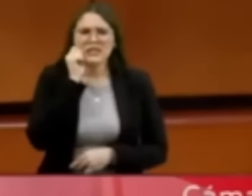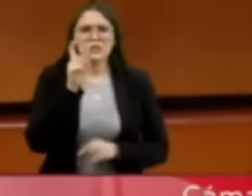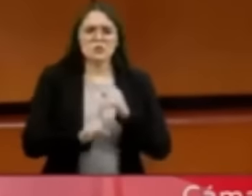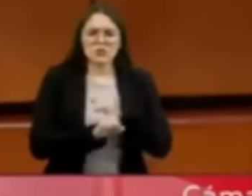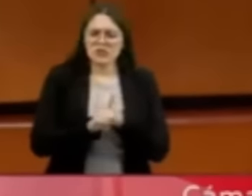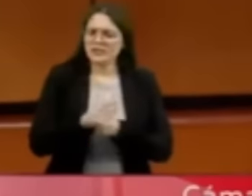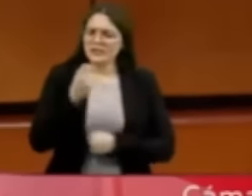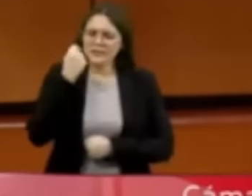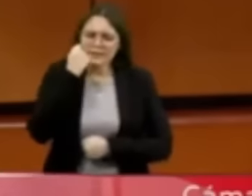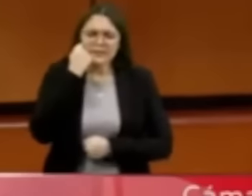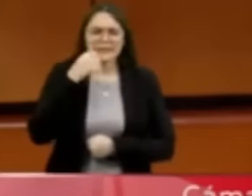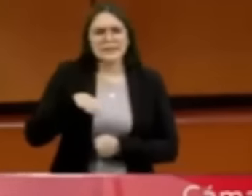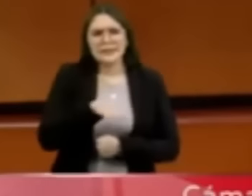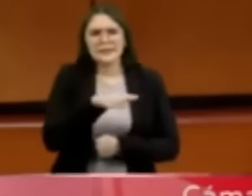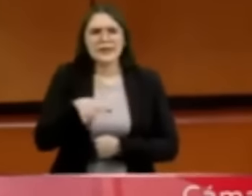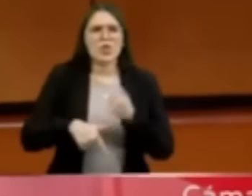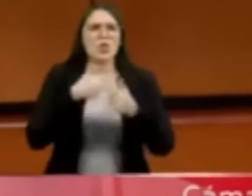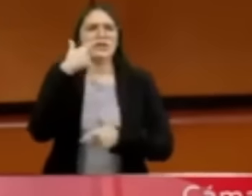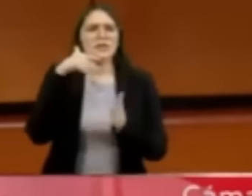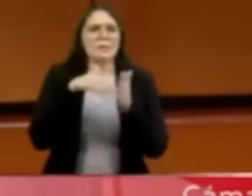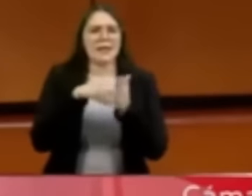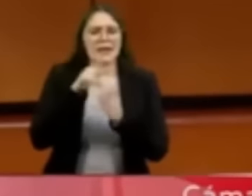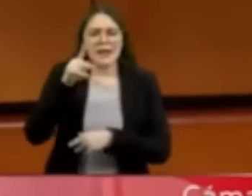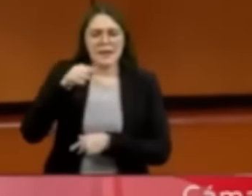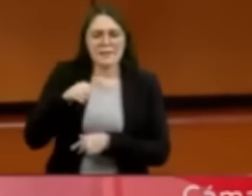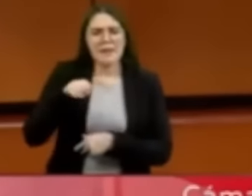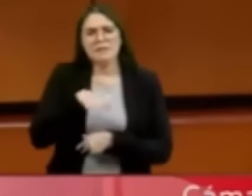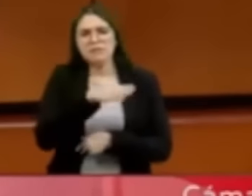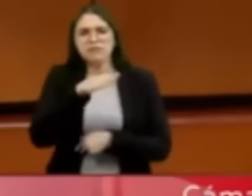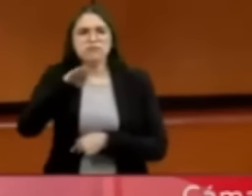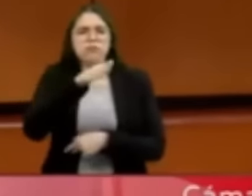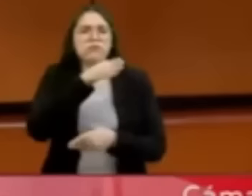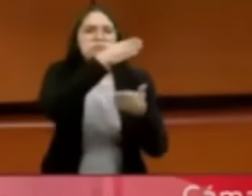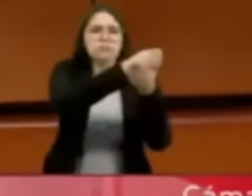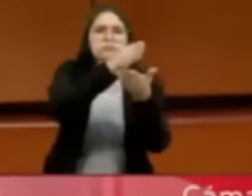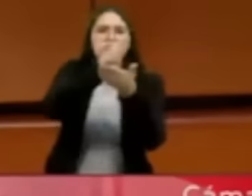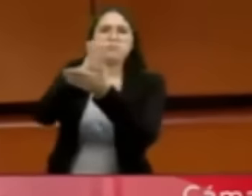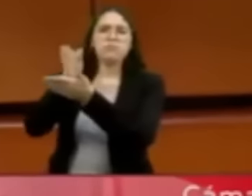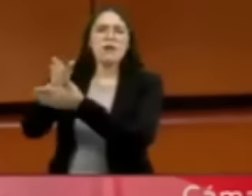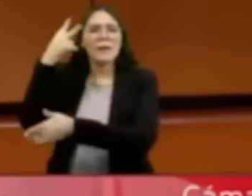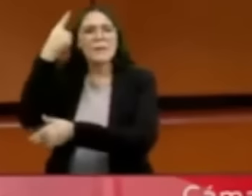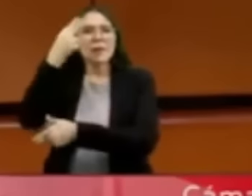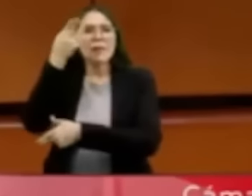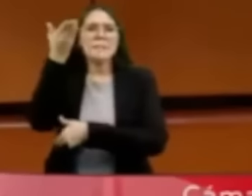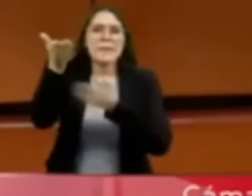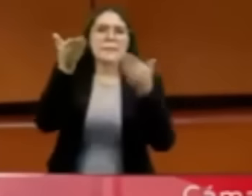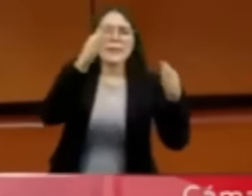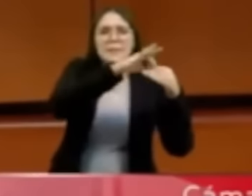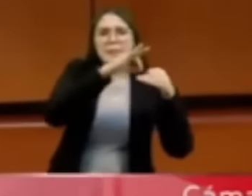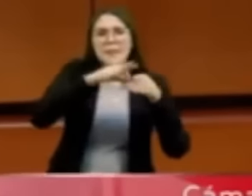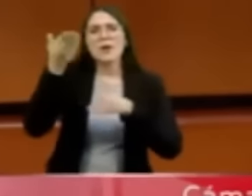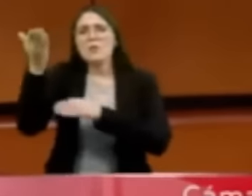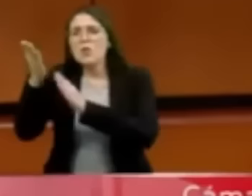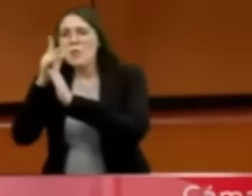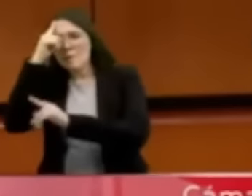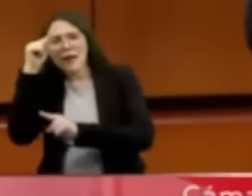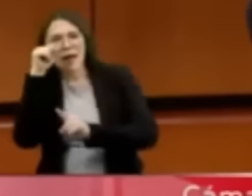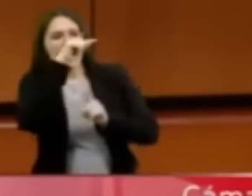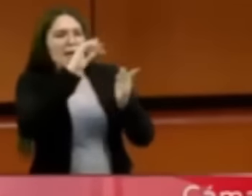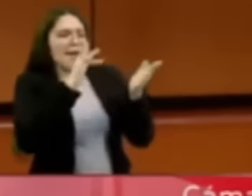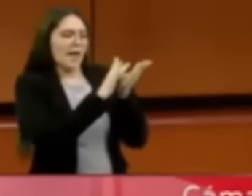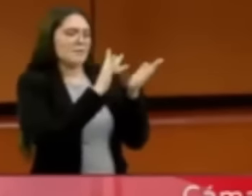12.000 kilómetros en carretera en Veracruz para aportarle 1 millón de votos a la coalición, para que tú pudieras ser senador, porque tú no